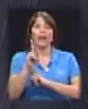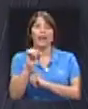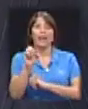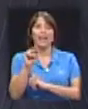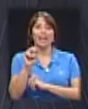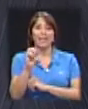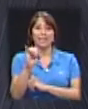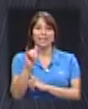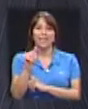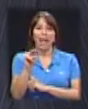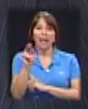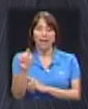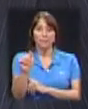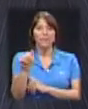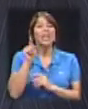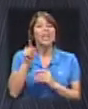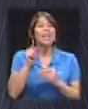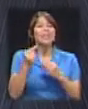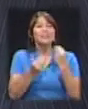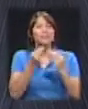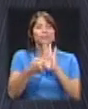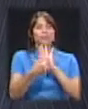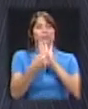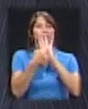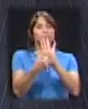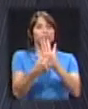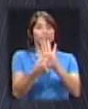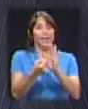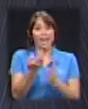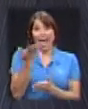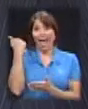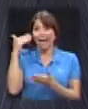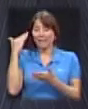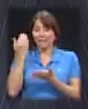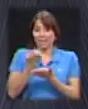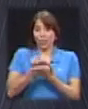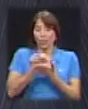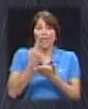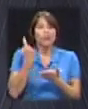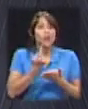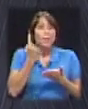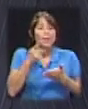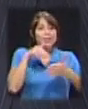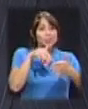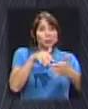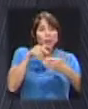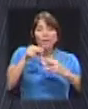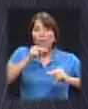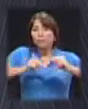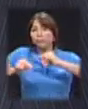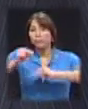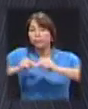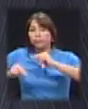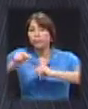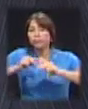refleja cómo la economía que antes estudiaba solo mercados, a través de la revolución